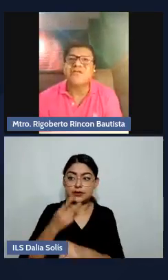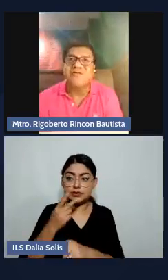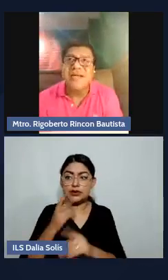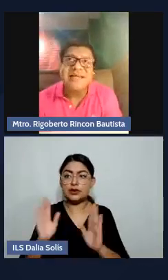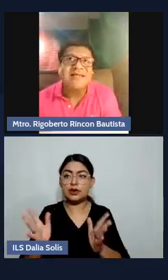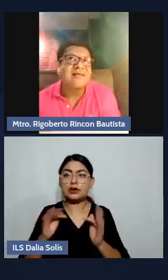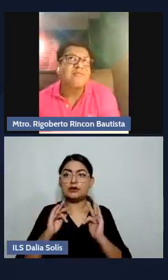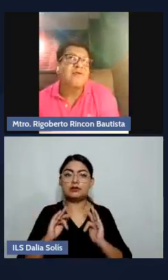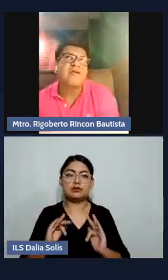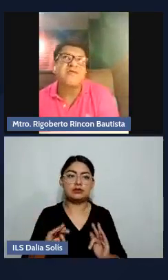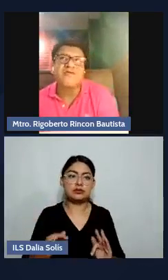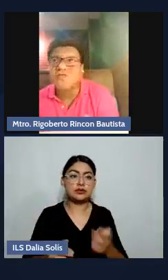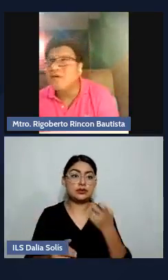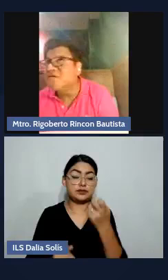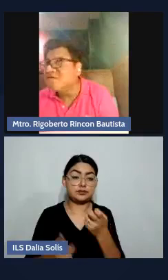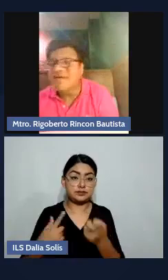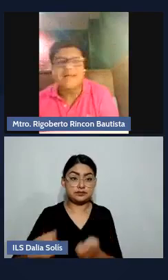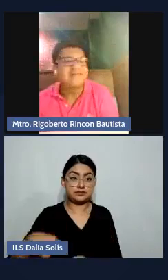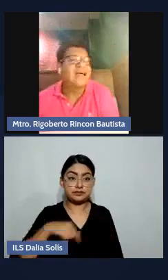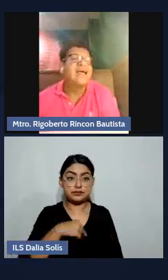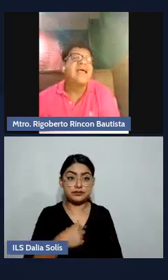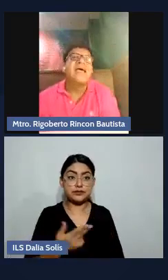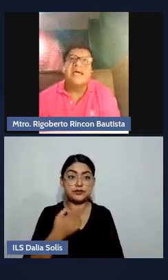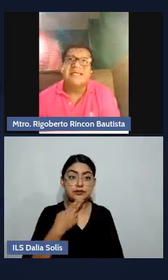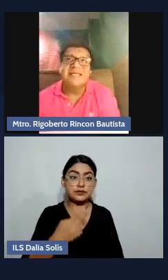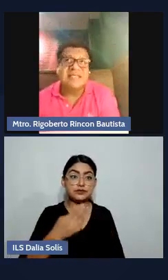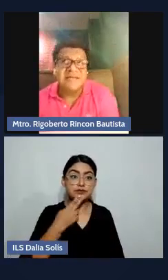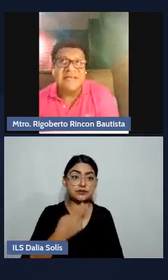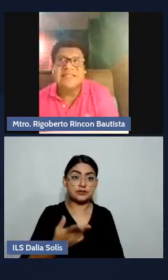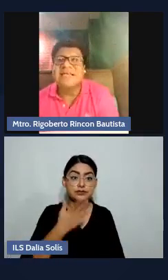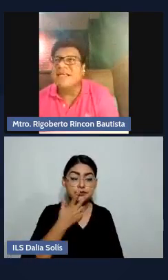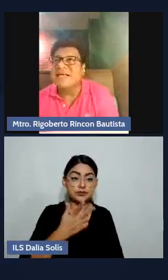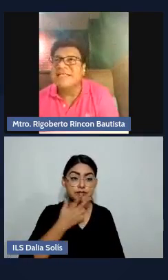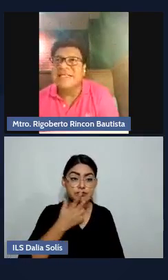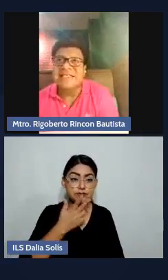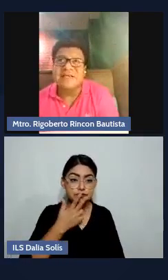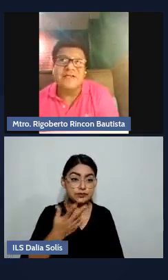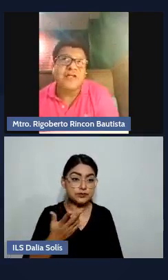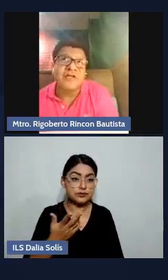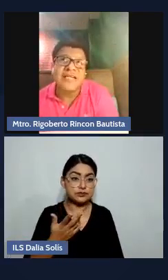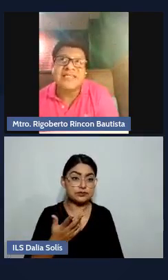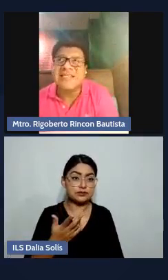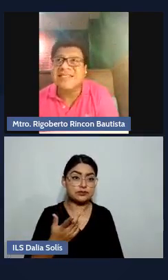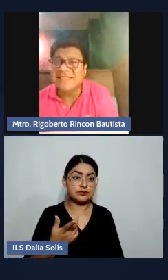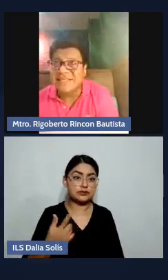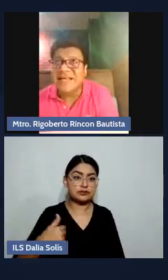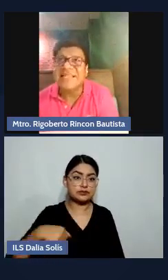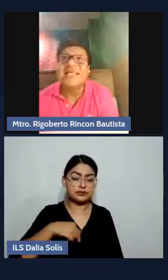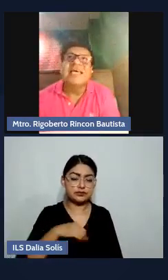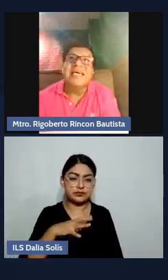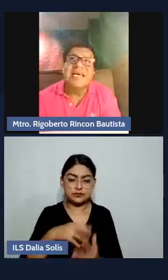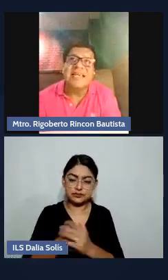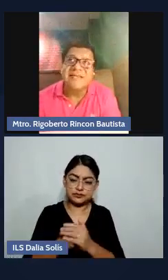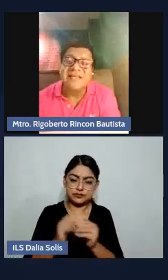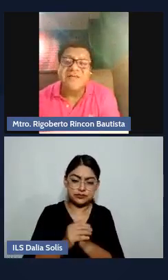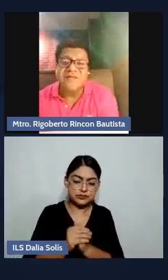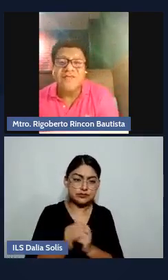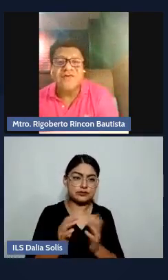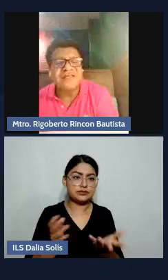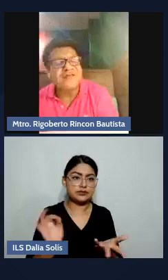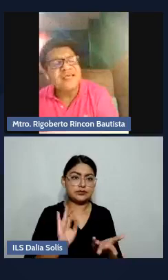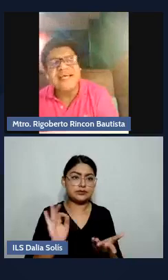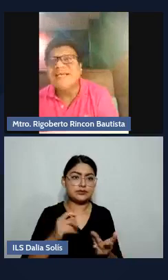por el consumo de sustancia es a través si nuestro detonante es la ansiedad y cada vez que fumo esto me